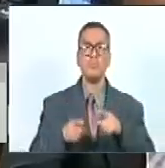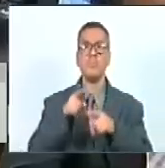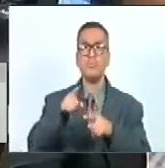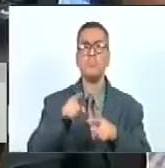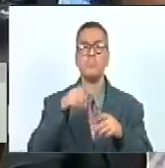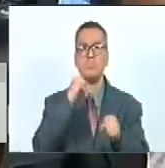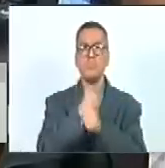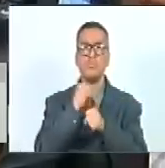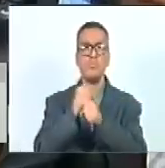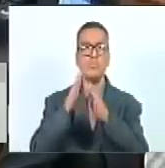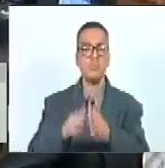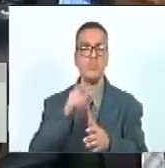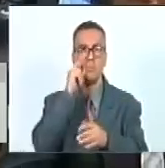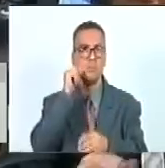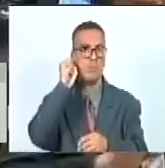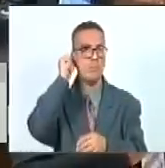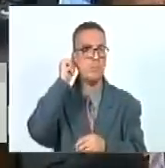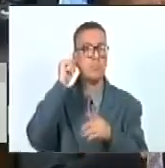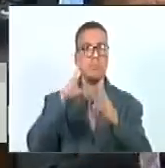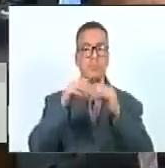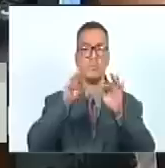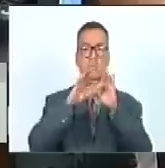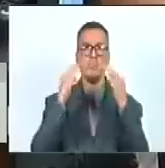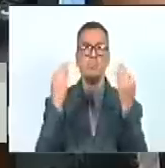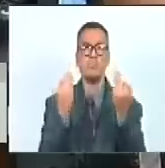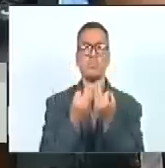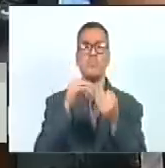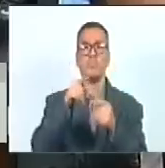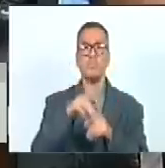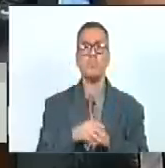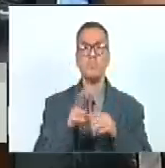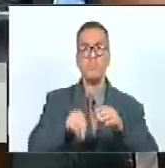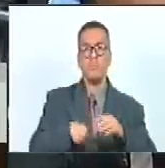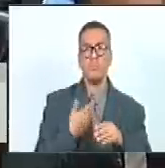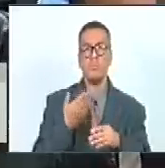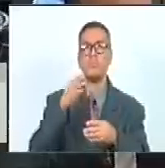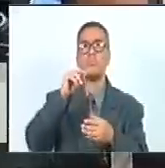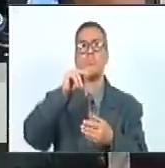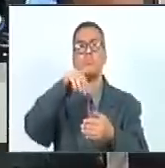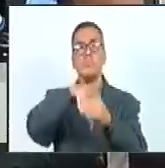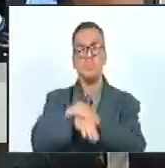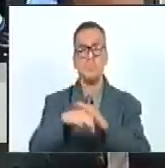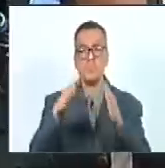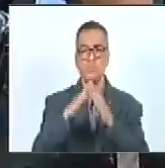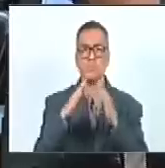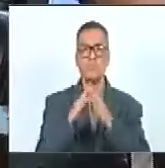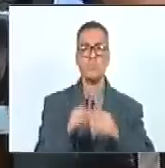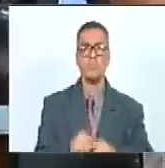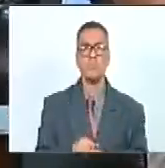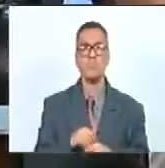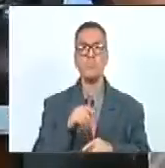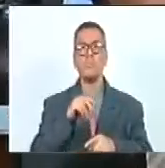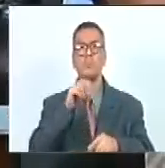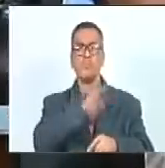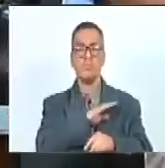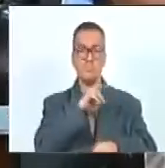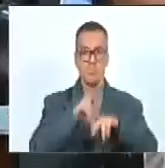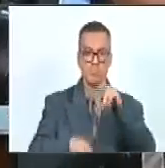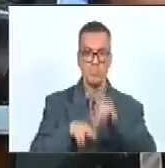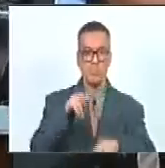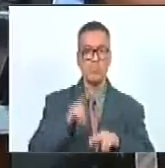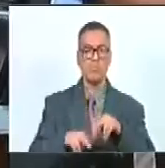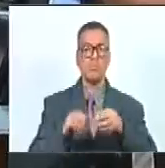los trabajadores, las trabajadoras, las familias de estos puedan accesar a la vivienda. La autoconstrucción,